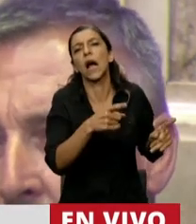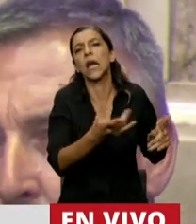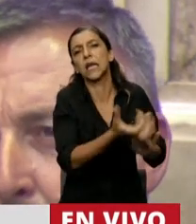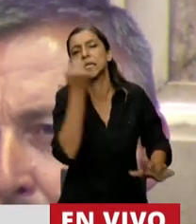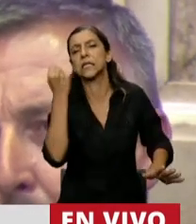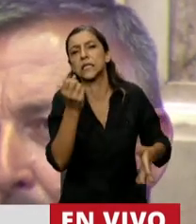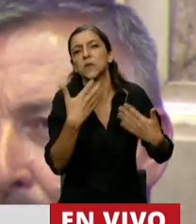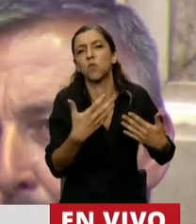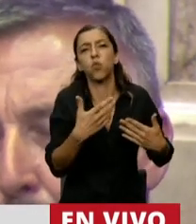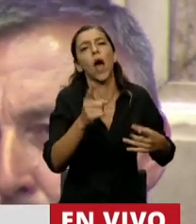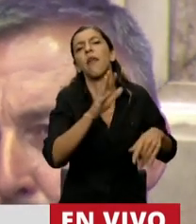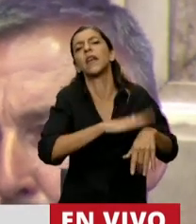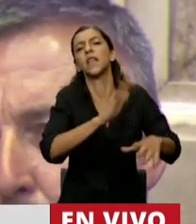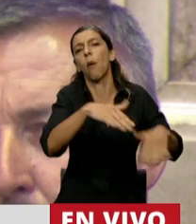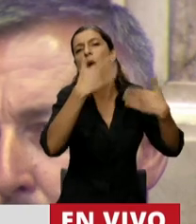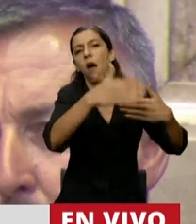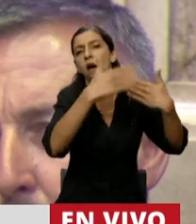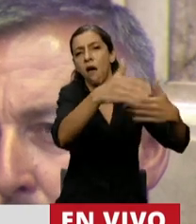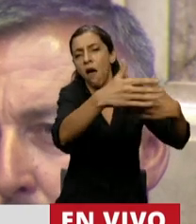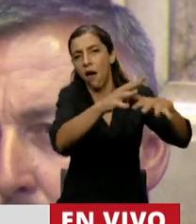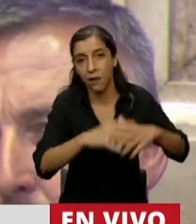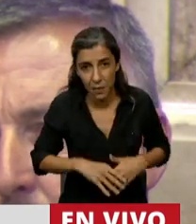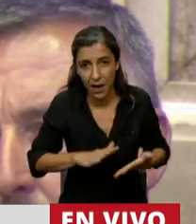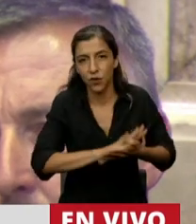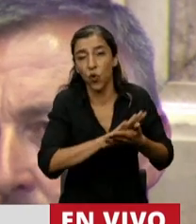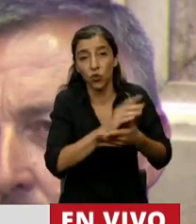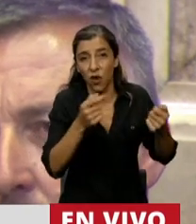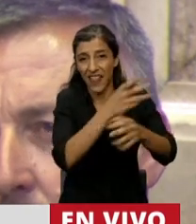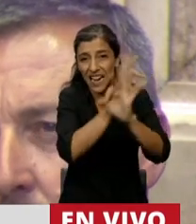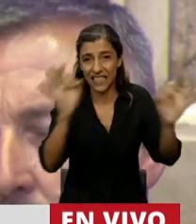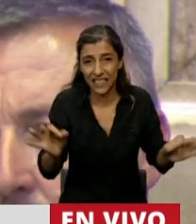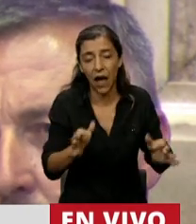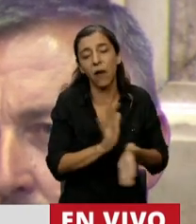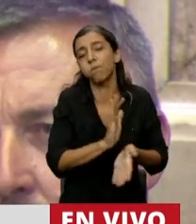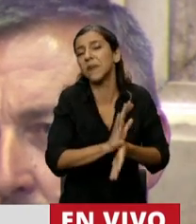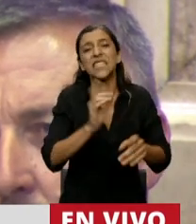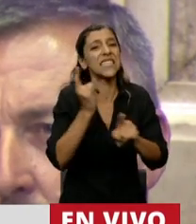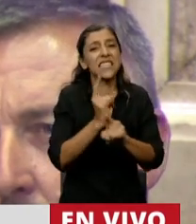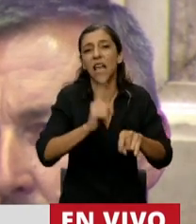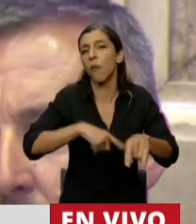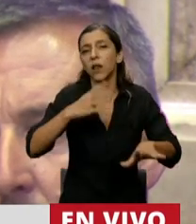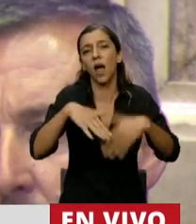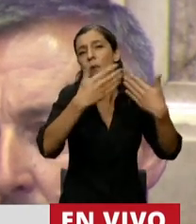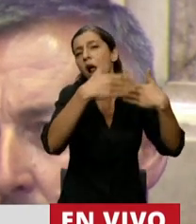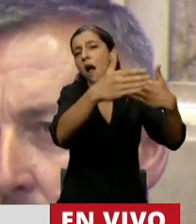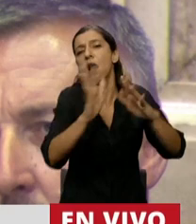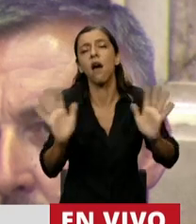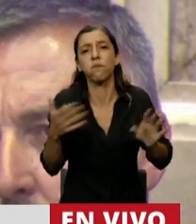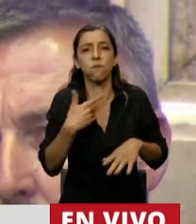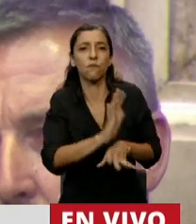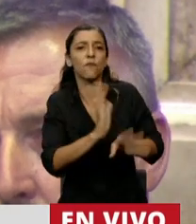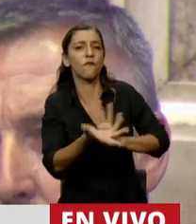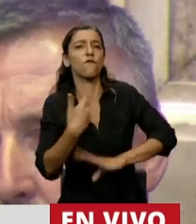diferir la situación de los jubilados, de patearla para adelante, ¿sí? De ahorrar con